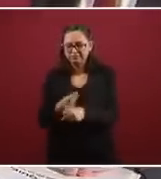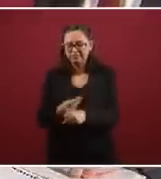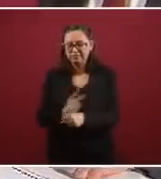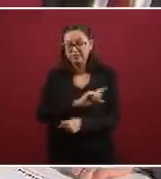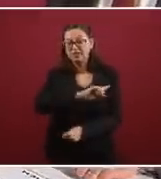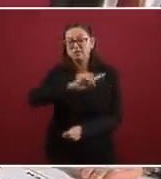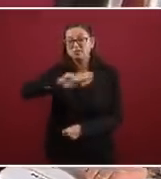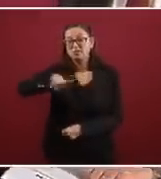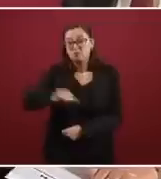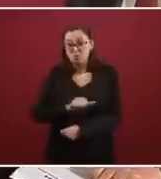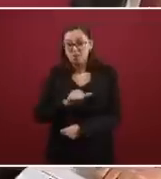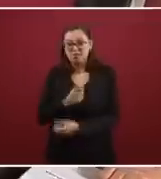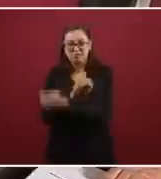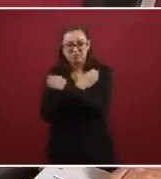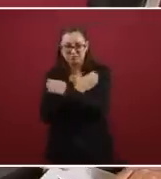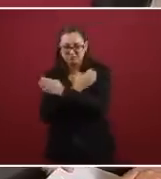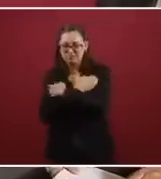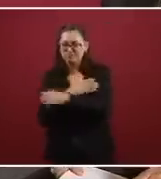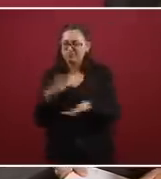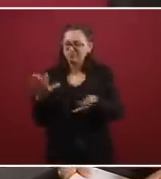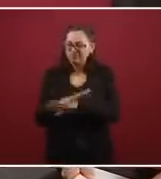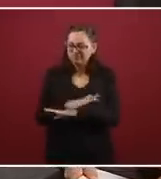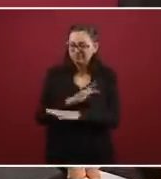reformas educativas,